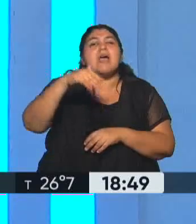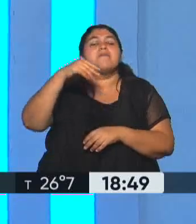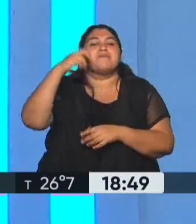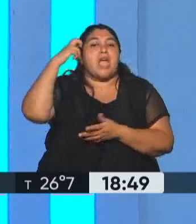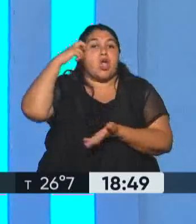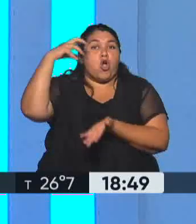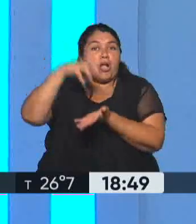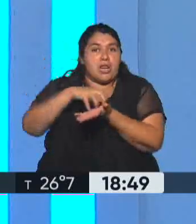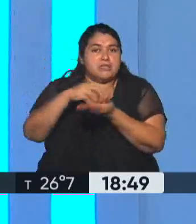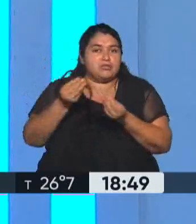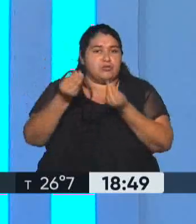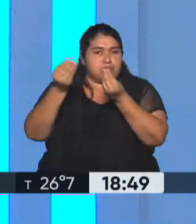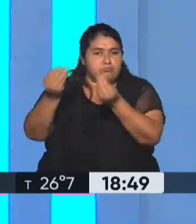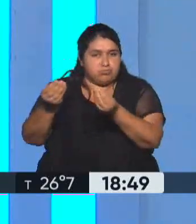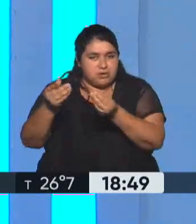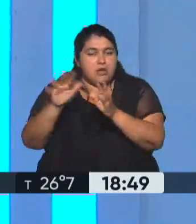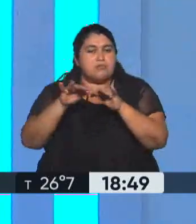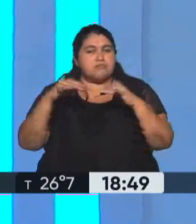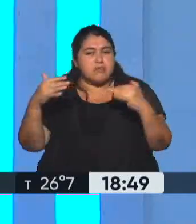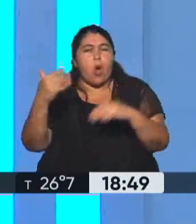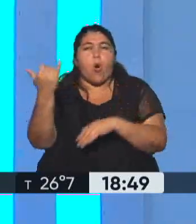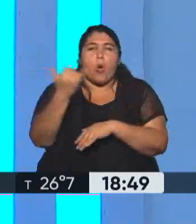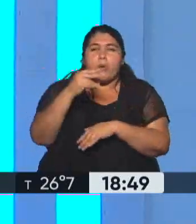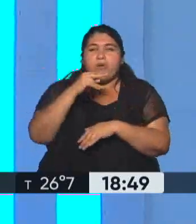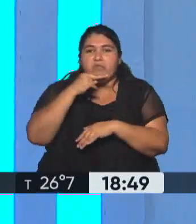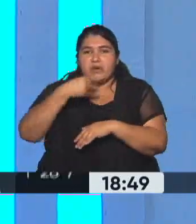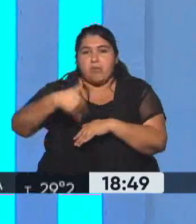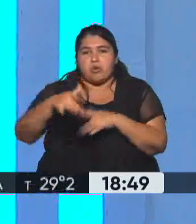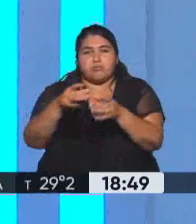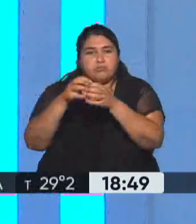Fondo Monetario, que sería votado entre jueves y viernes de la semana próxima en la Cámara Baja, y después